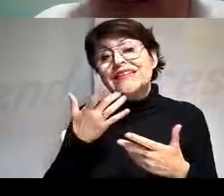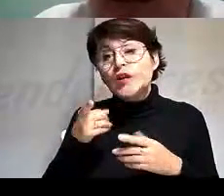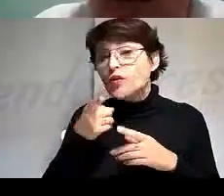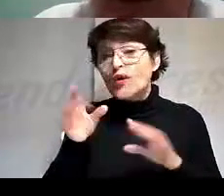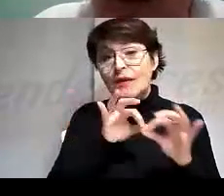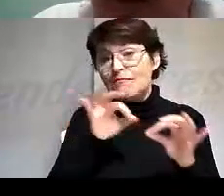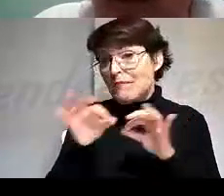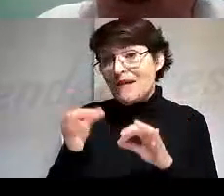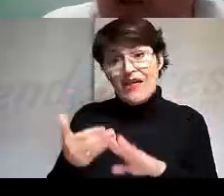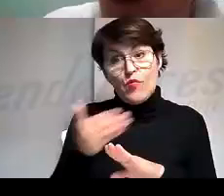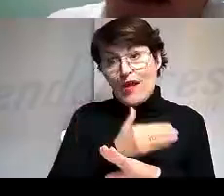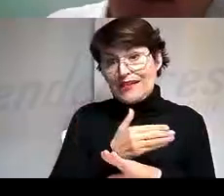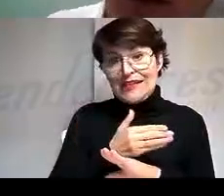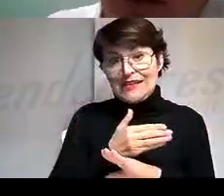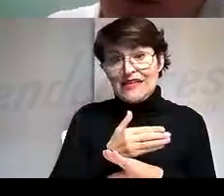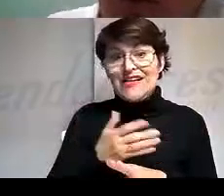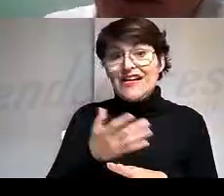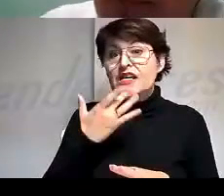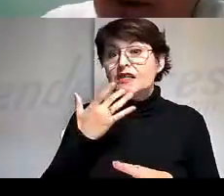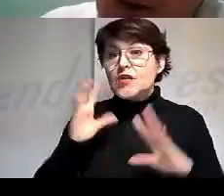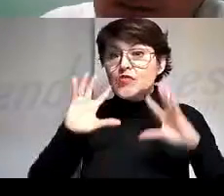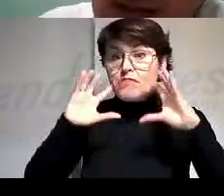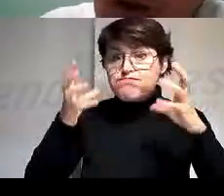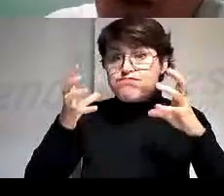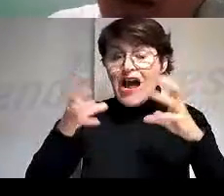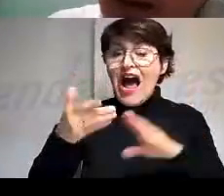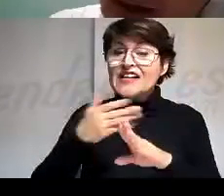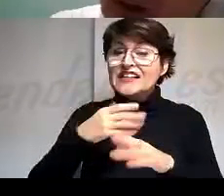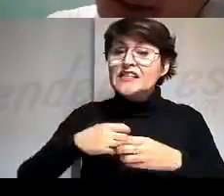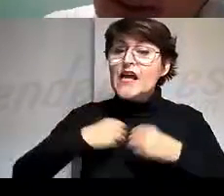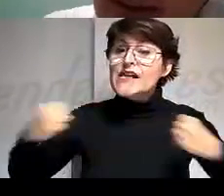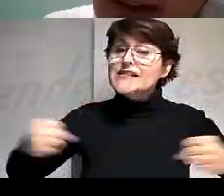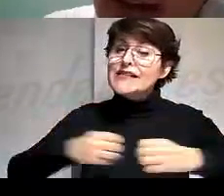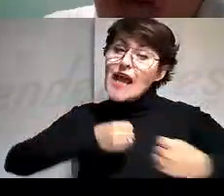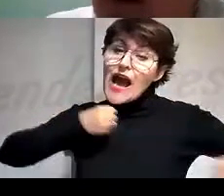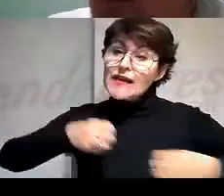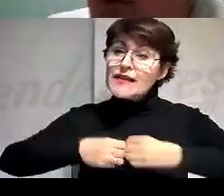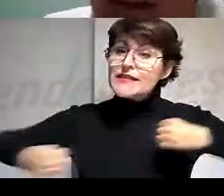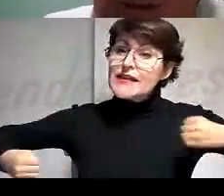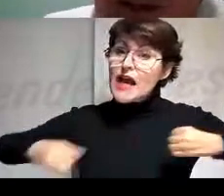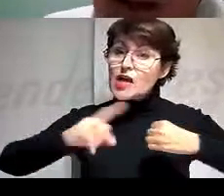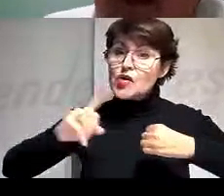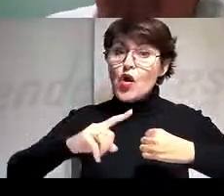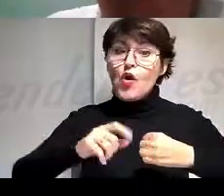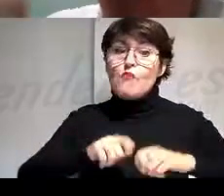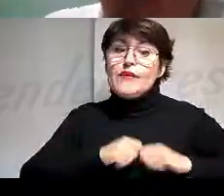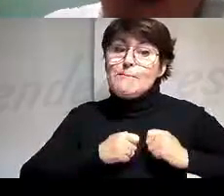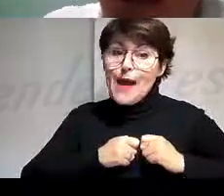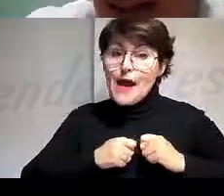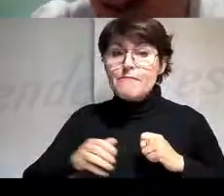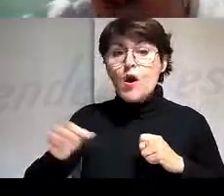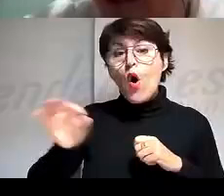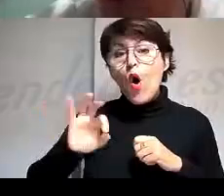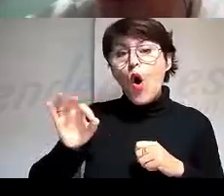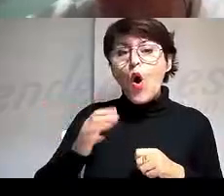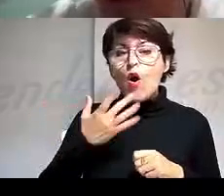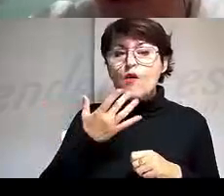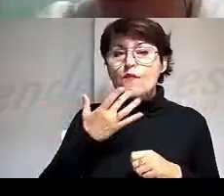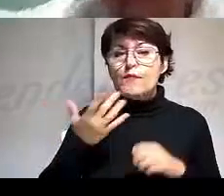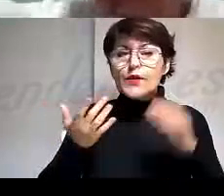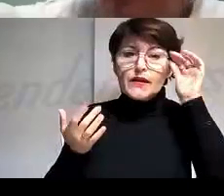Es decir, lesiones musculares si no hacemos estiramientos previos, riesgo de deshidratación si nos metemos a hacer ejercicio a las 12 de la mañana en